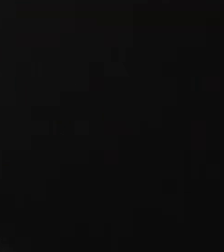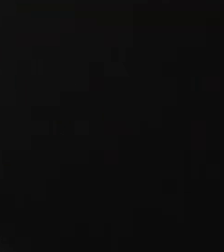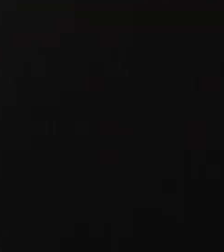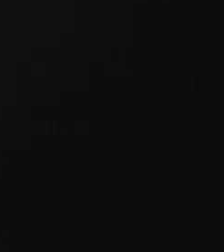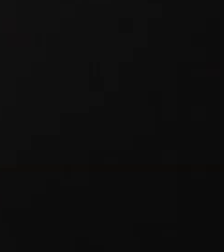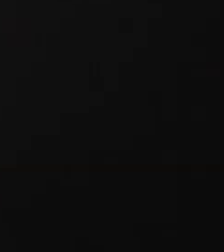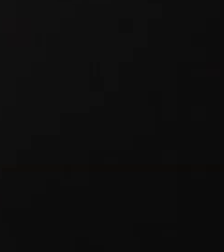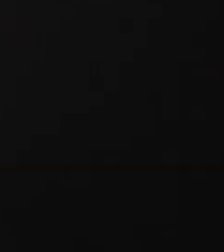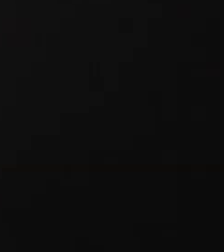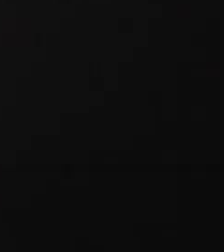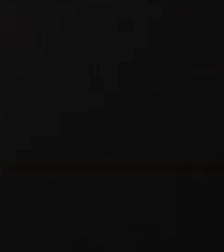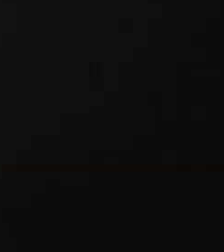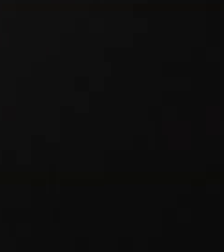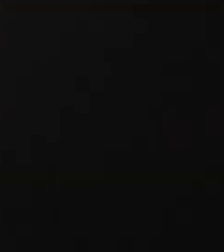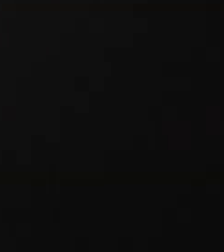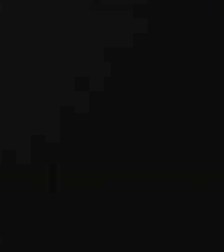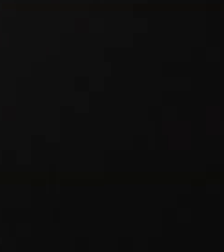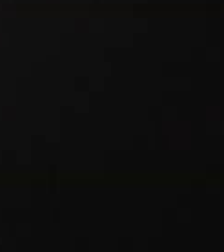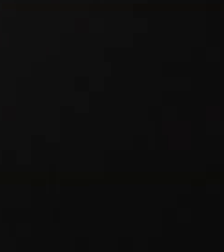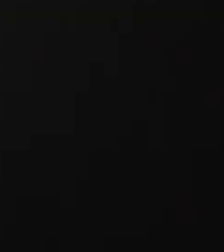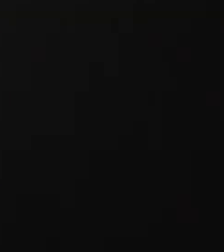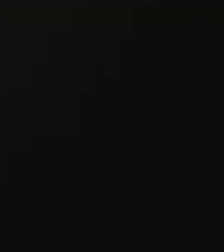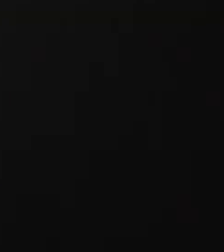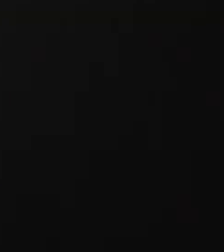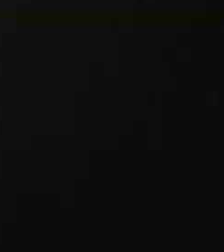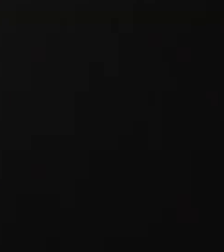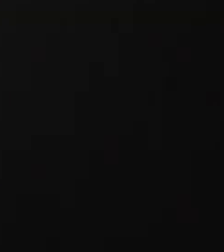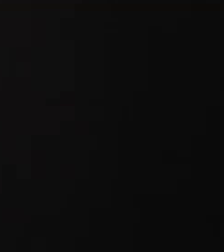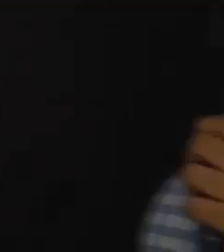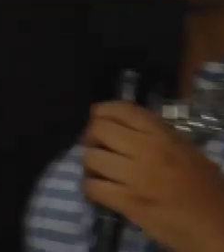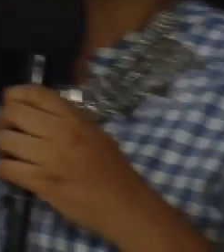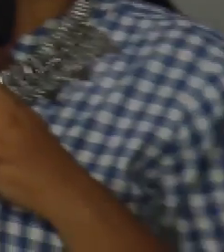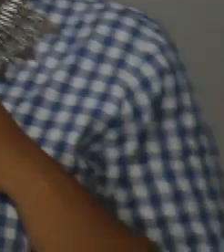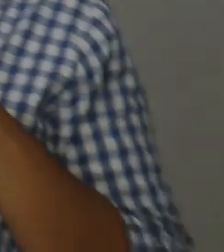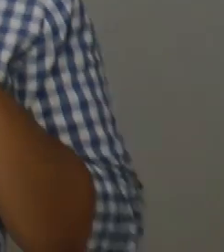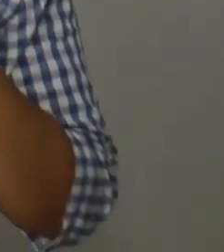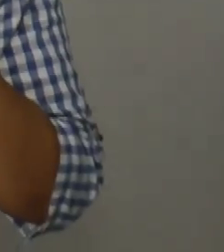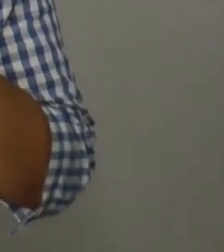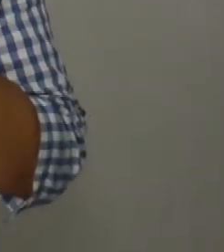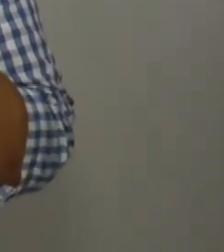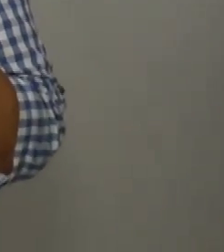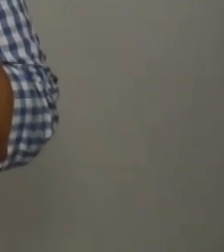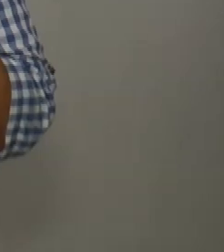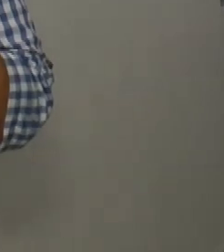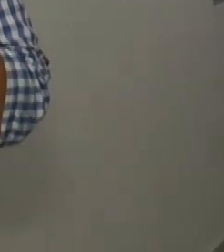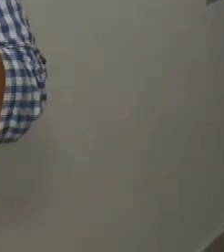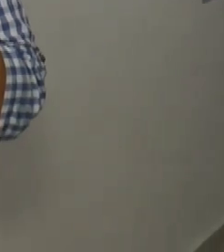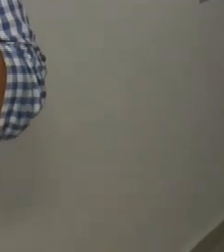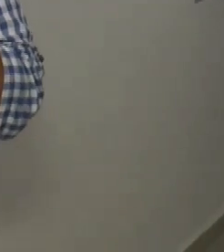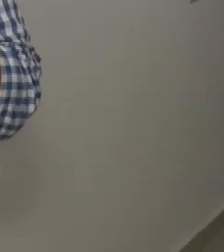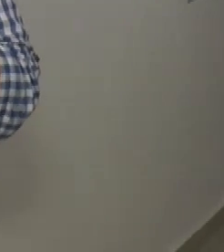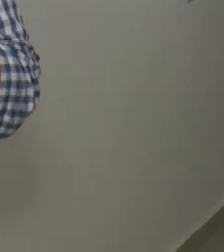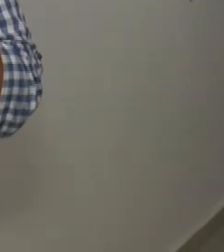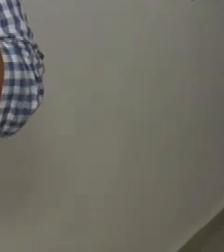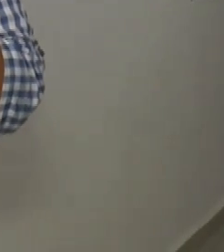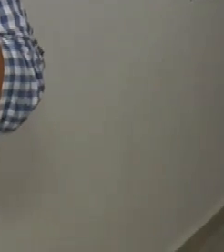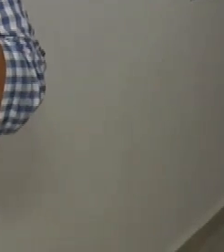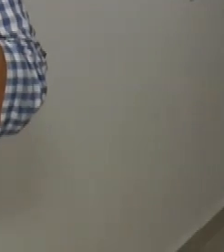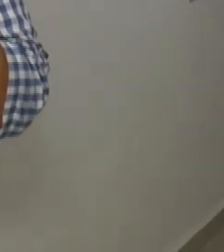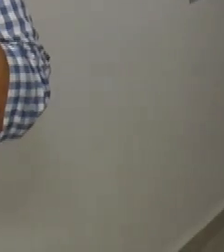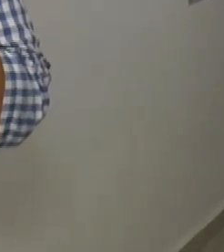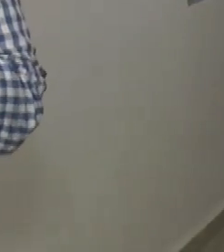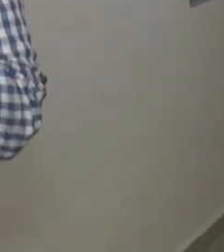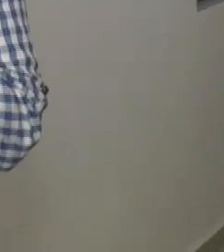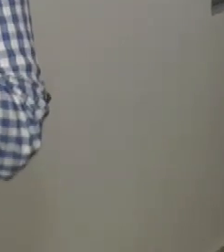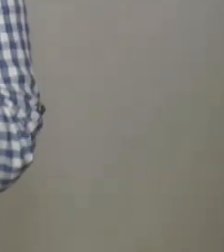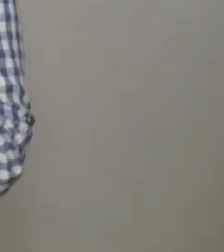medicina materno-fetal. Queremos contarles a todos ustedes sobre todos los servicios que ustedes pueden encontrar aquí con nosotros,